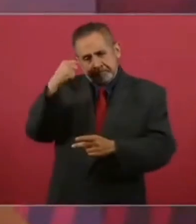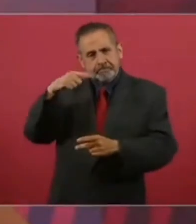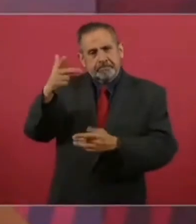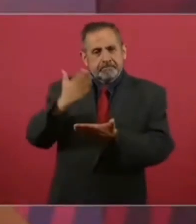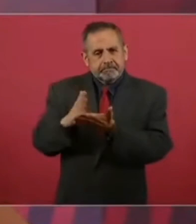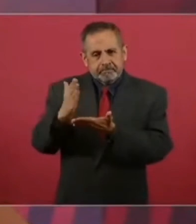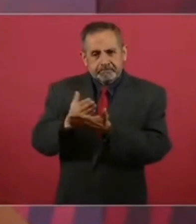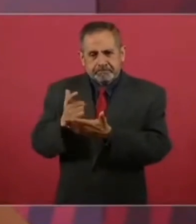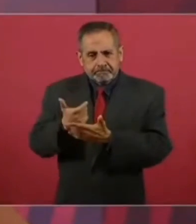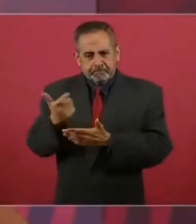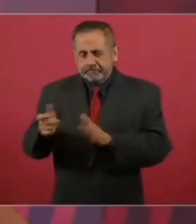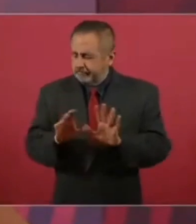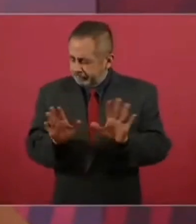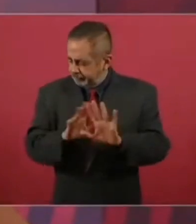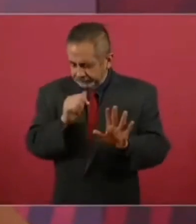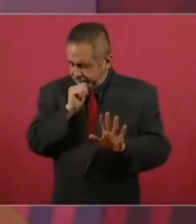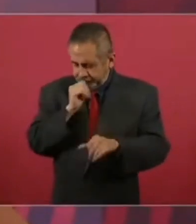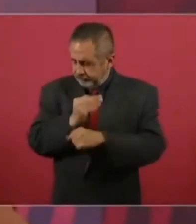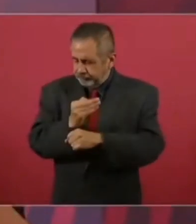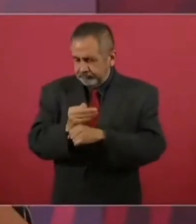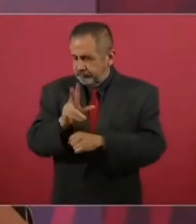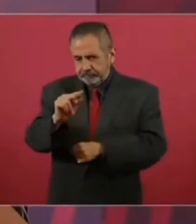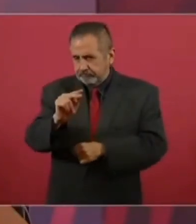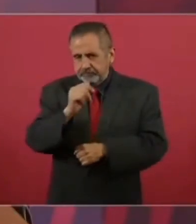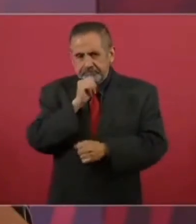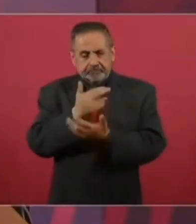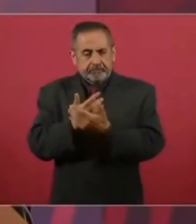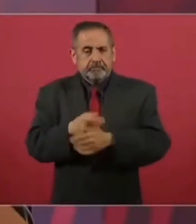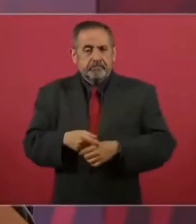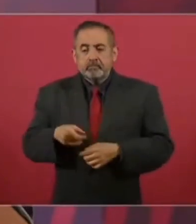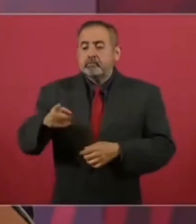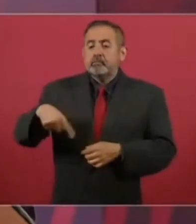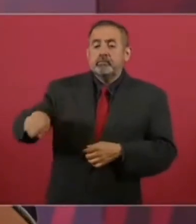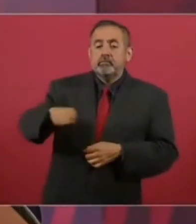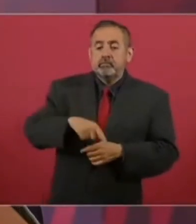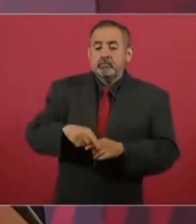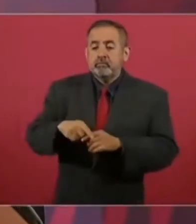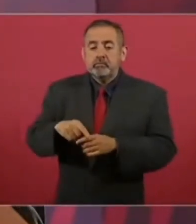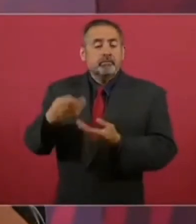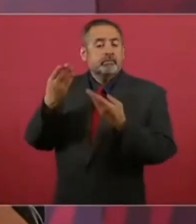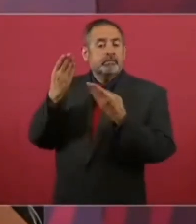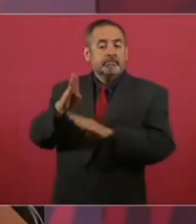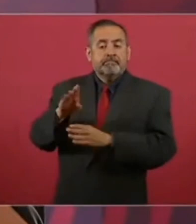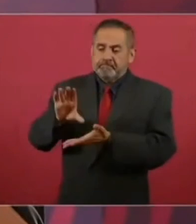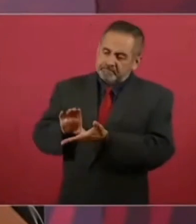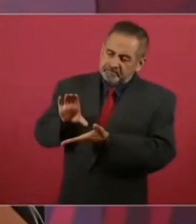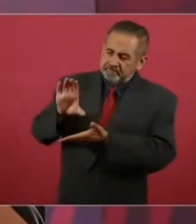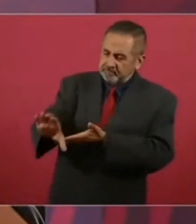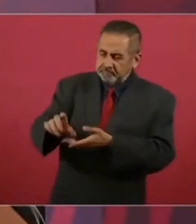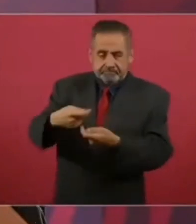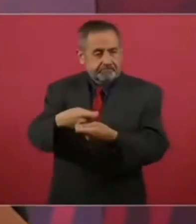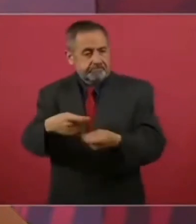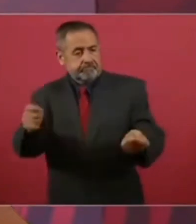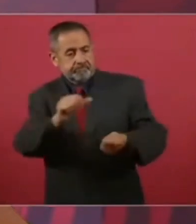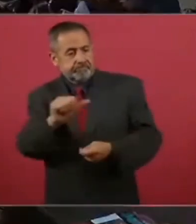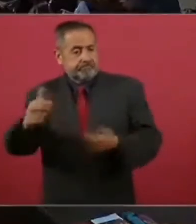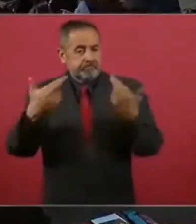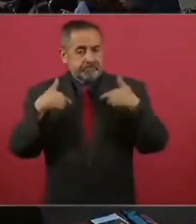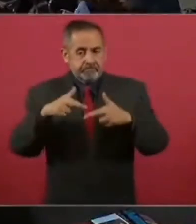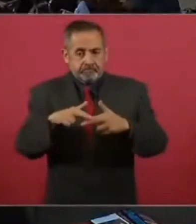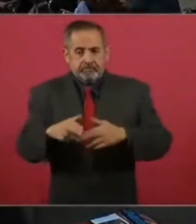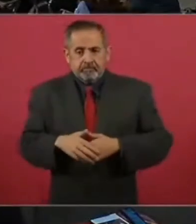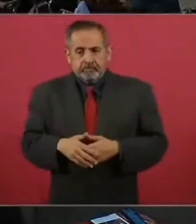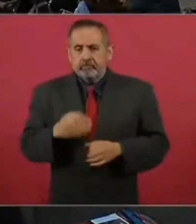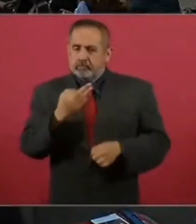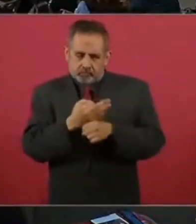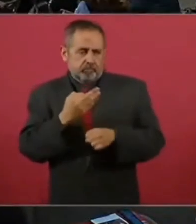Que pueda pagar la nómina de maestros, que ahora se paga con